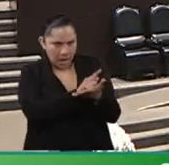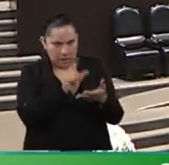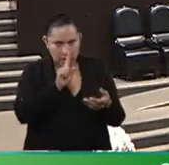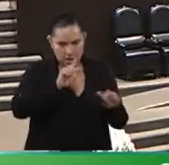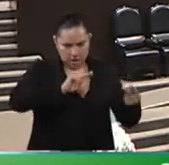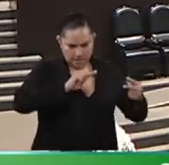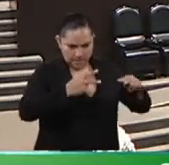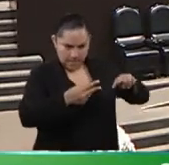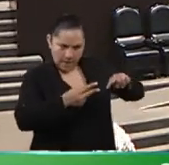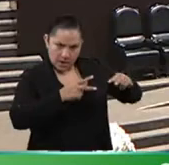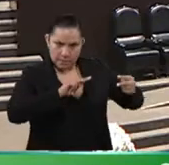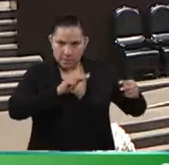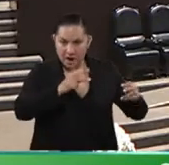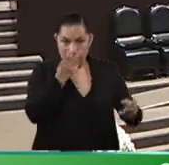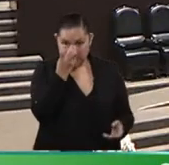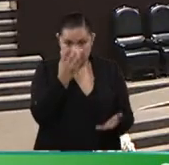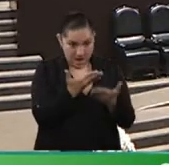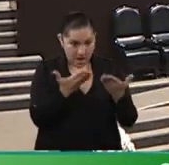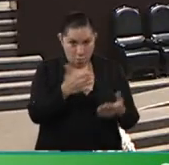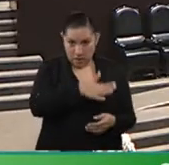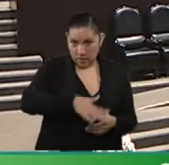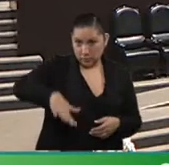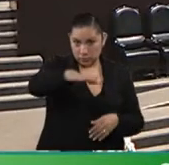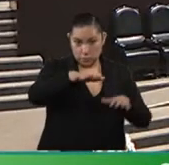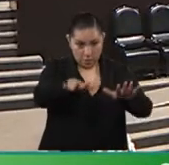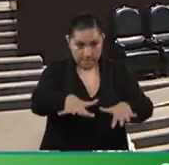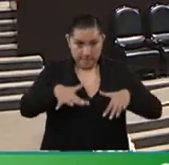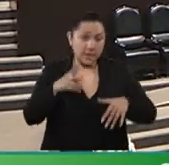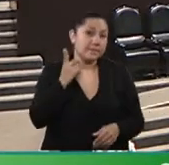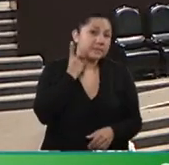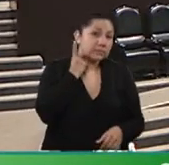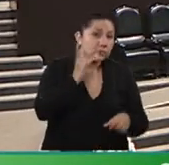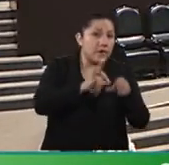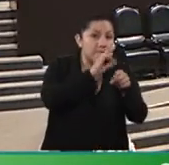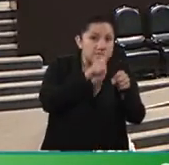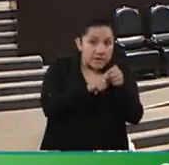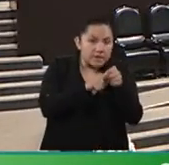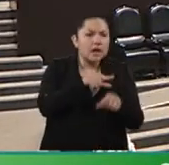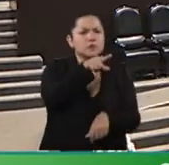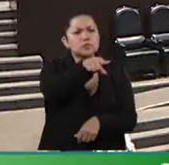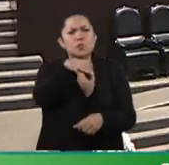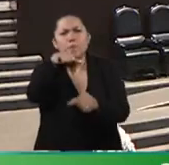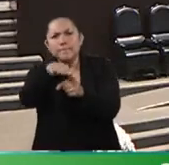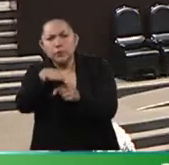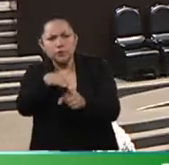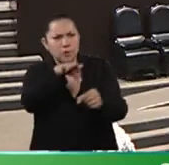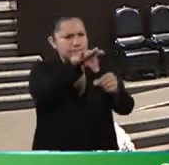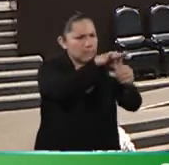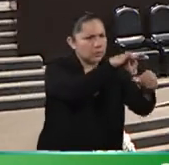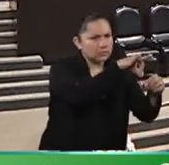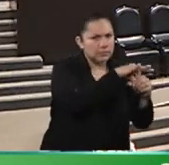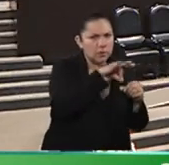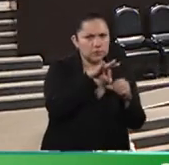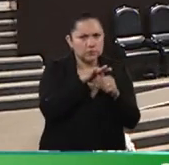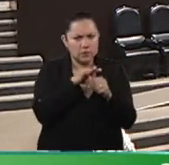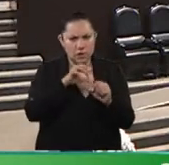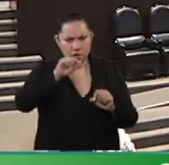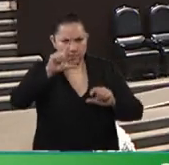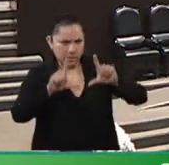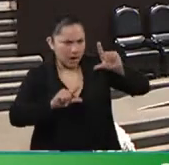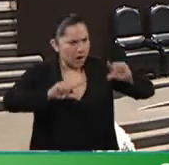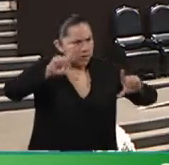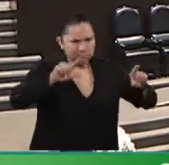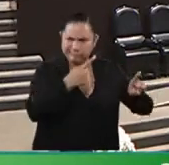federal en este parlamento tuvo un costo distinto según los datos del propio